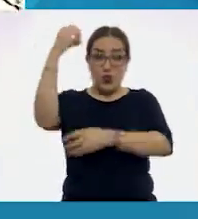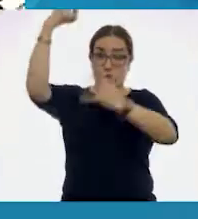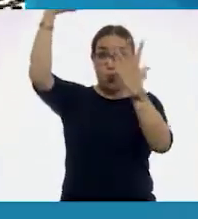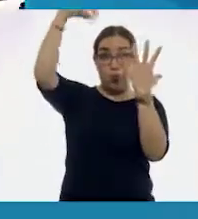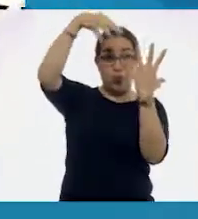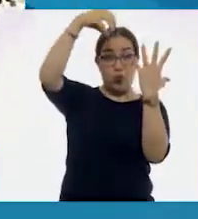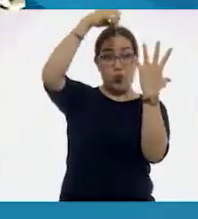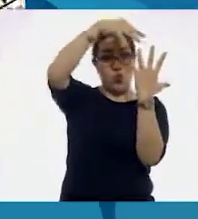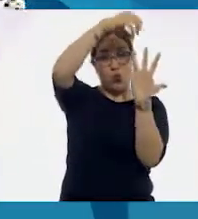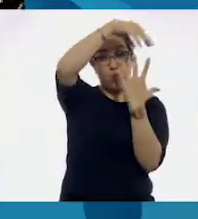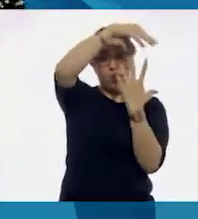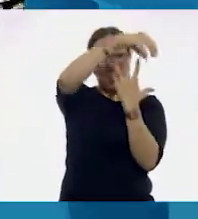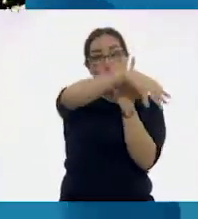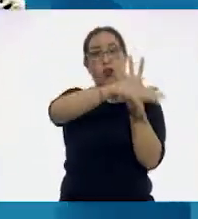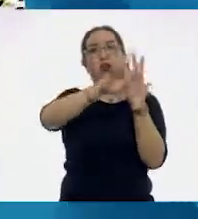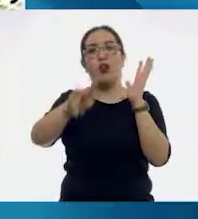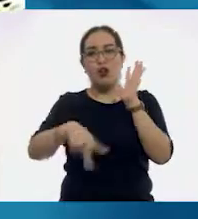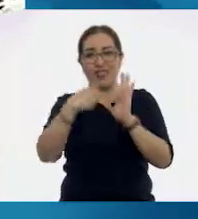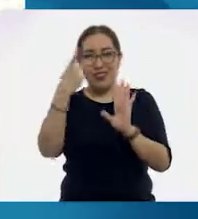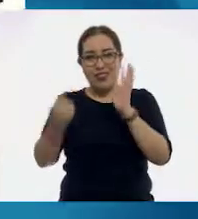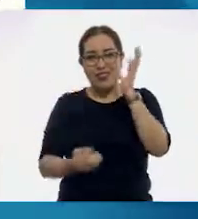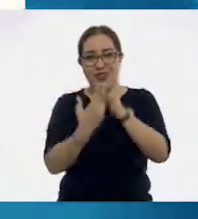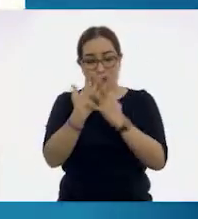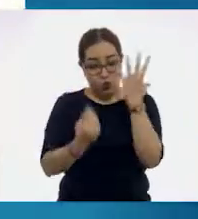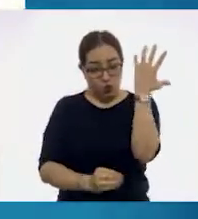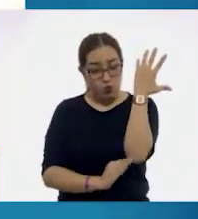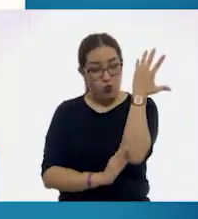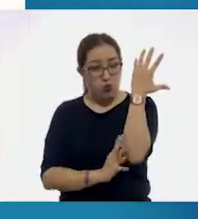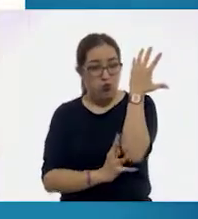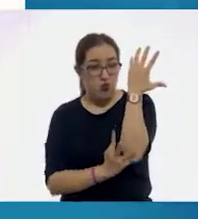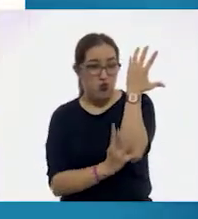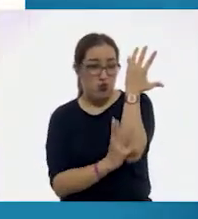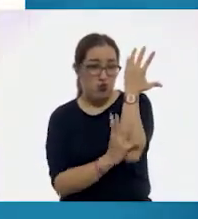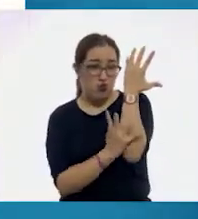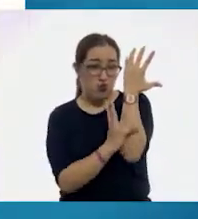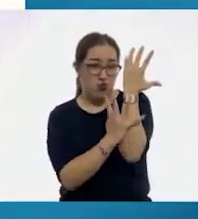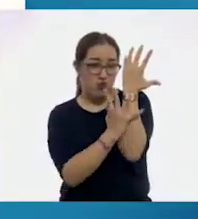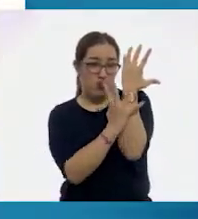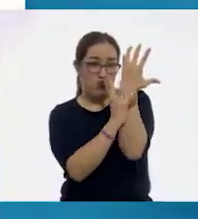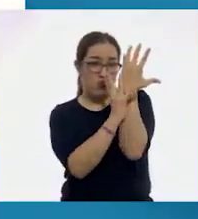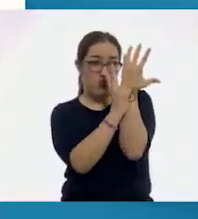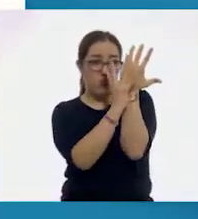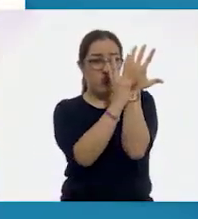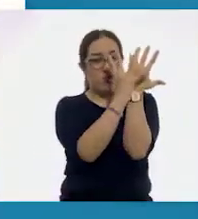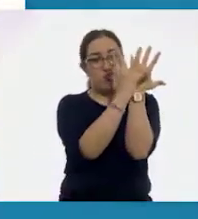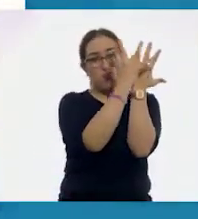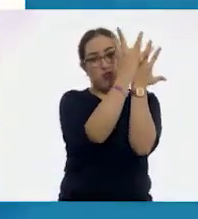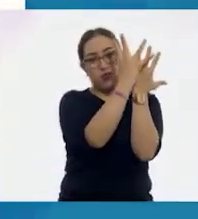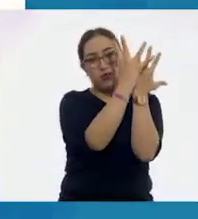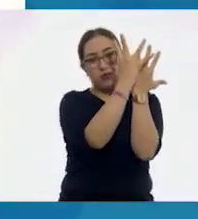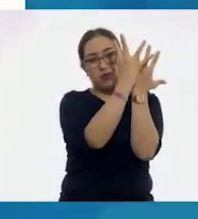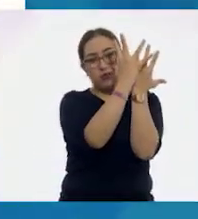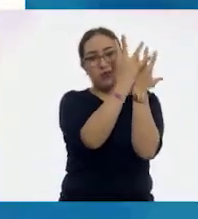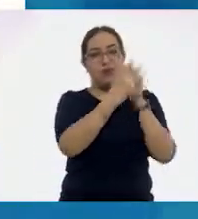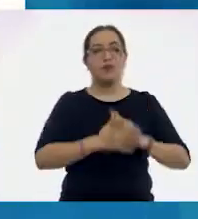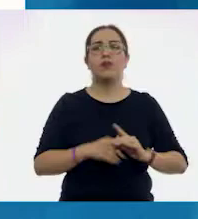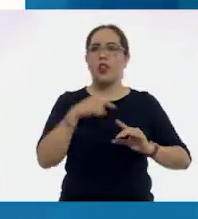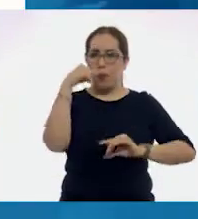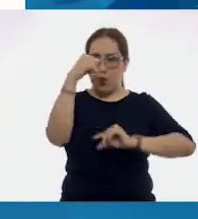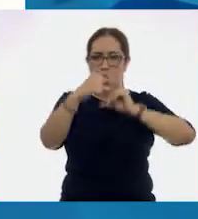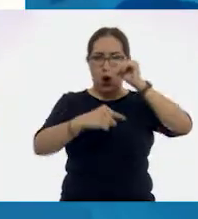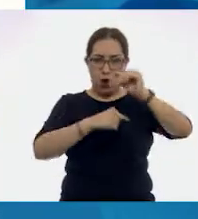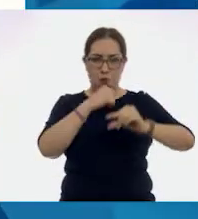allí empiezan a germinar. Las raíces van bajando por el tronco hasta que llegan al suelo. Poco a